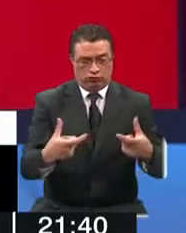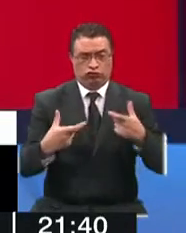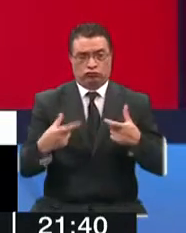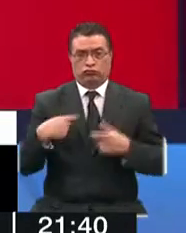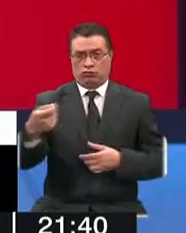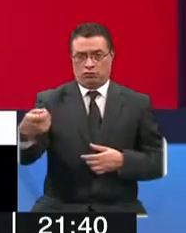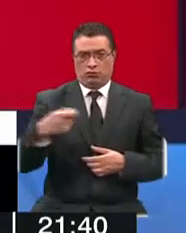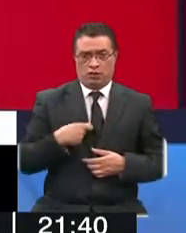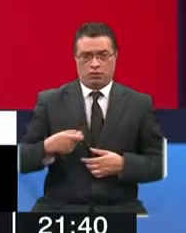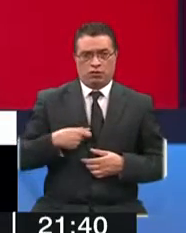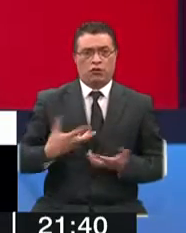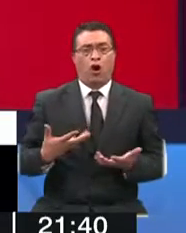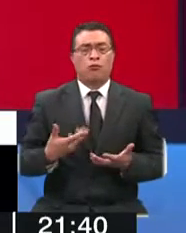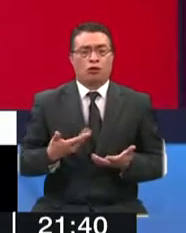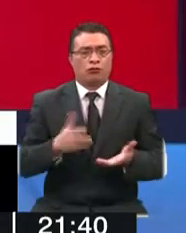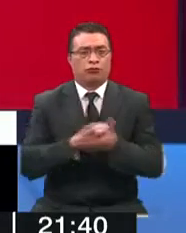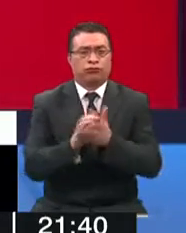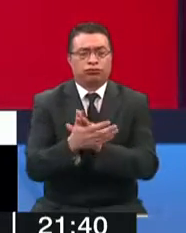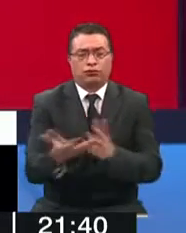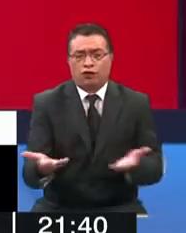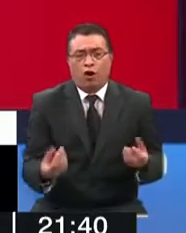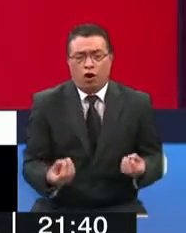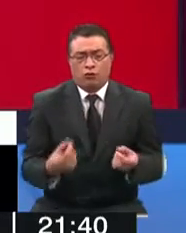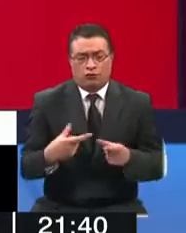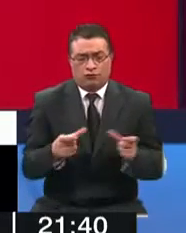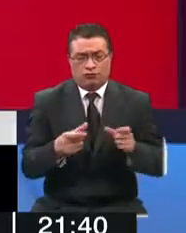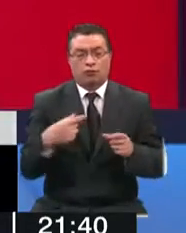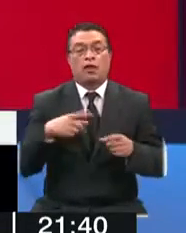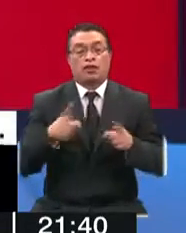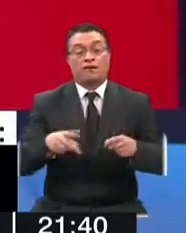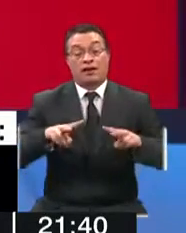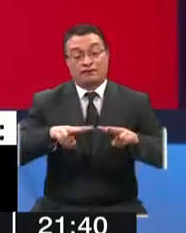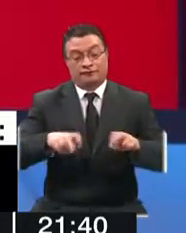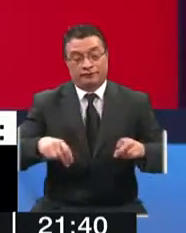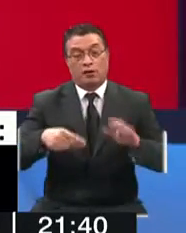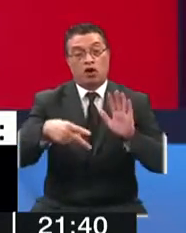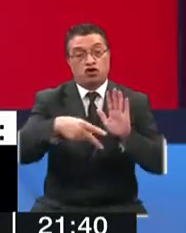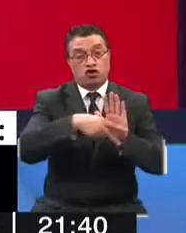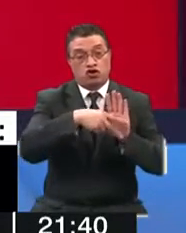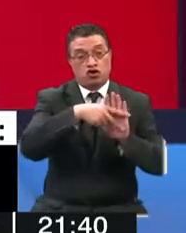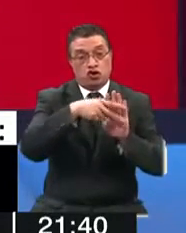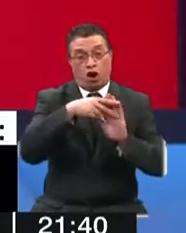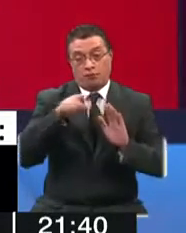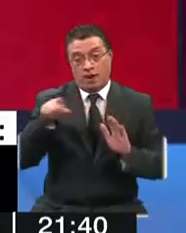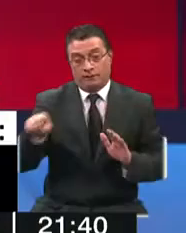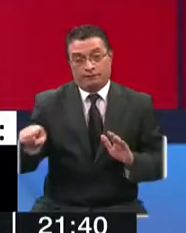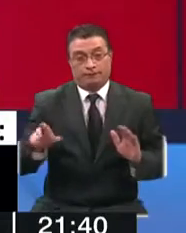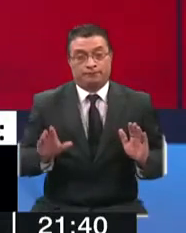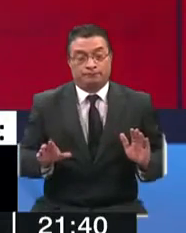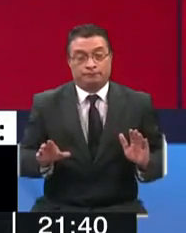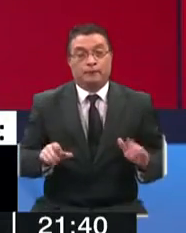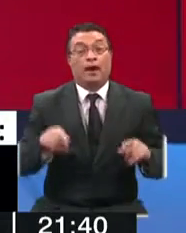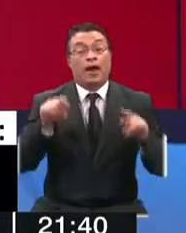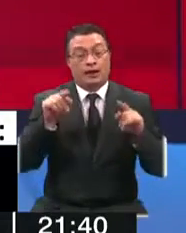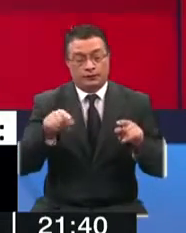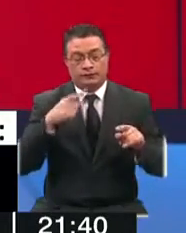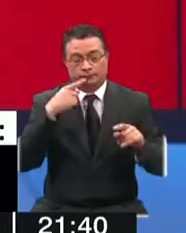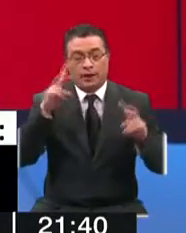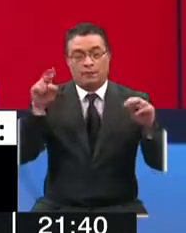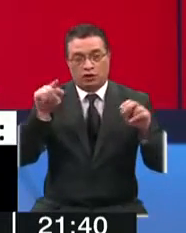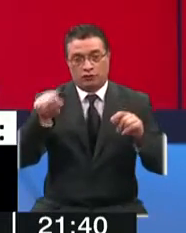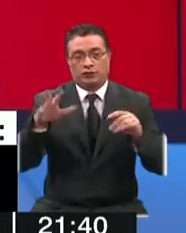algo que eventualmente tendría que revisarse a partir de la normativa que lo regula. Justamente una de las razones que hoy día